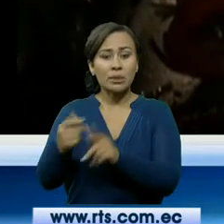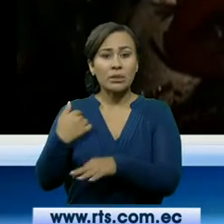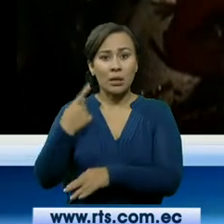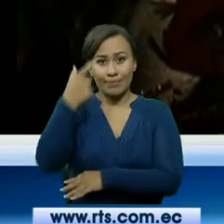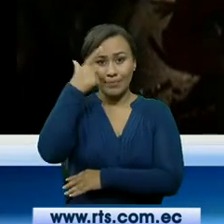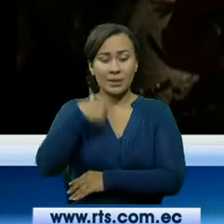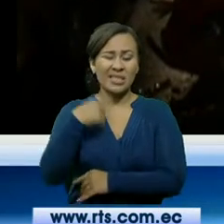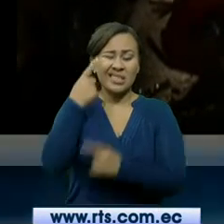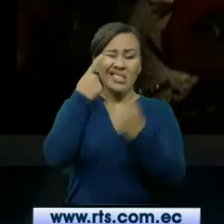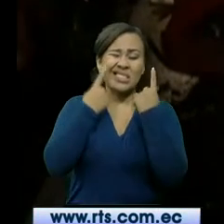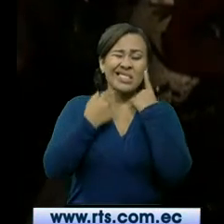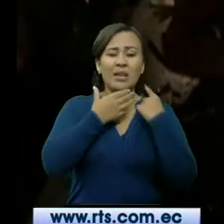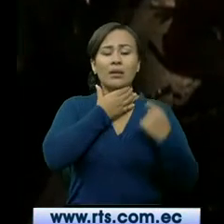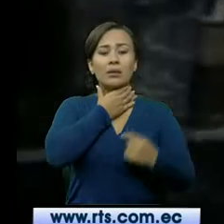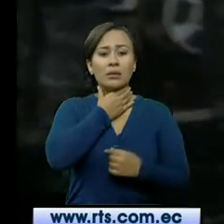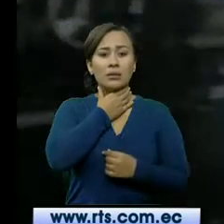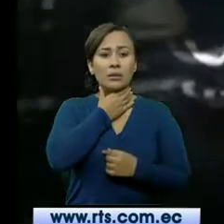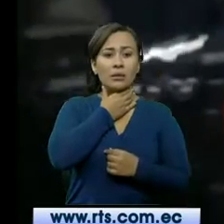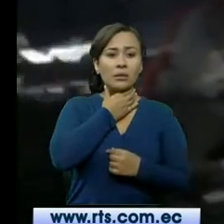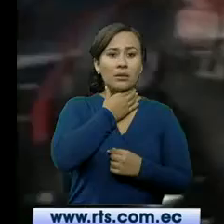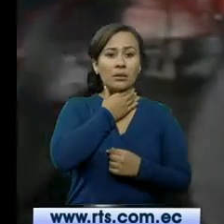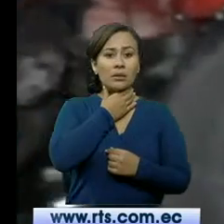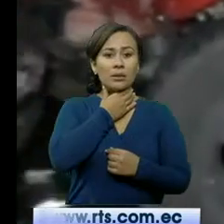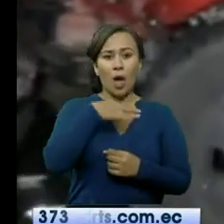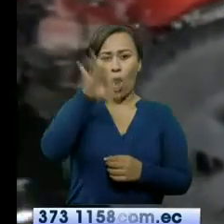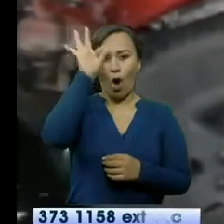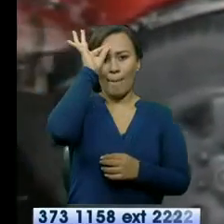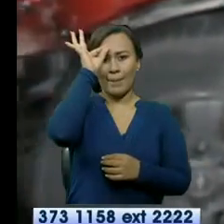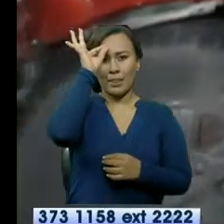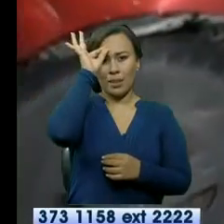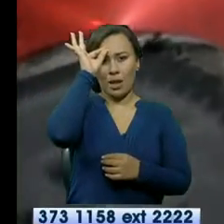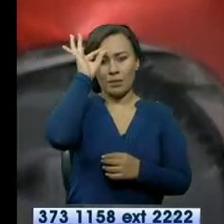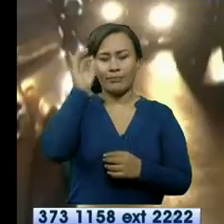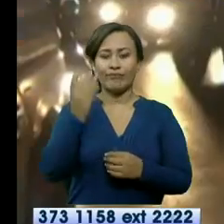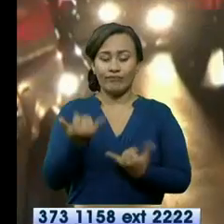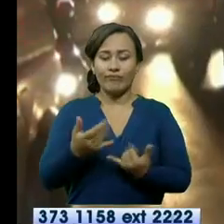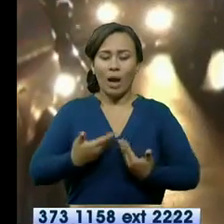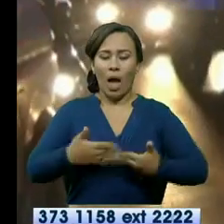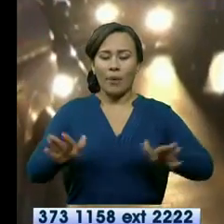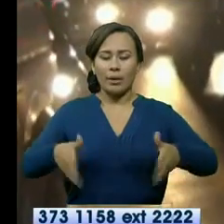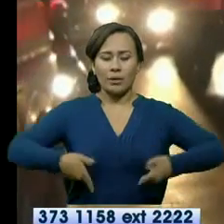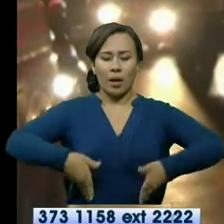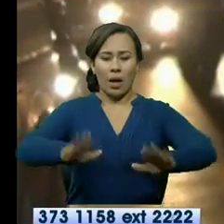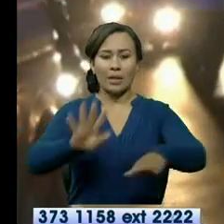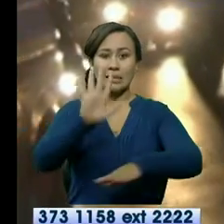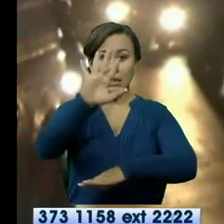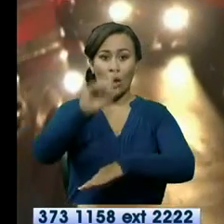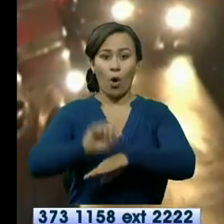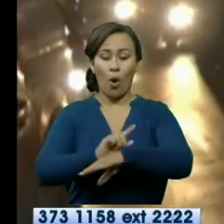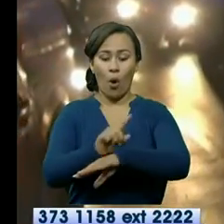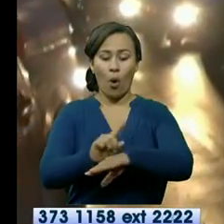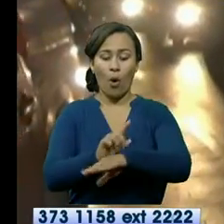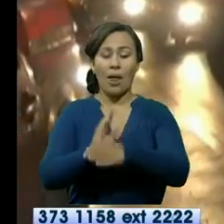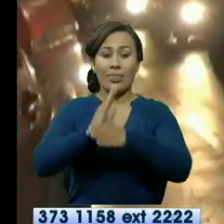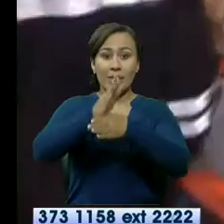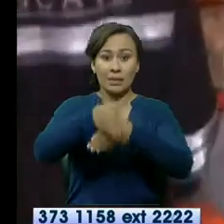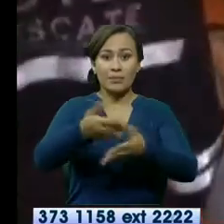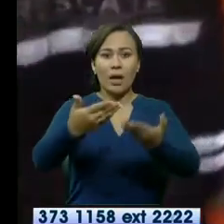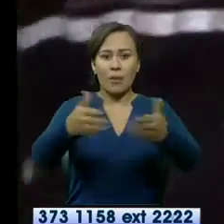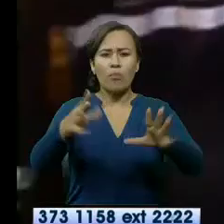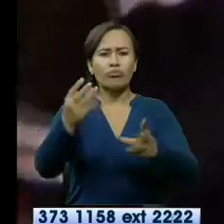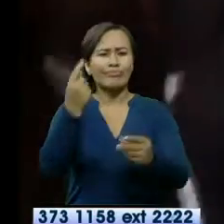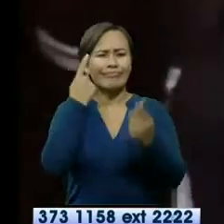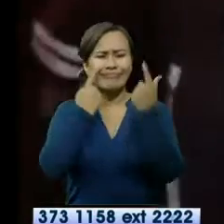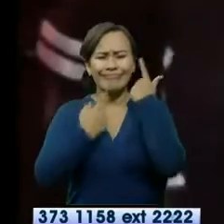sufrió contusiones ahora se recupera en el hospital. La carretera se habilitó aproximadamente 5 horas más tarde. Sucesos